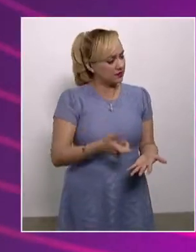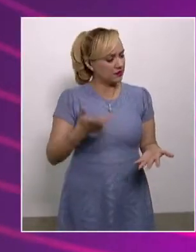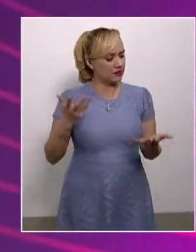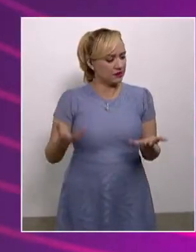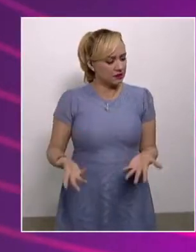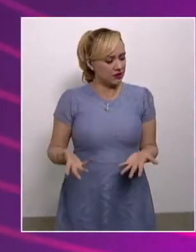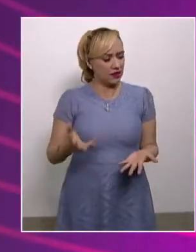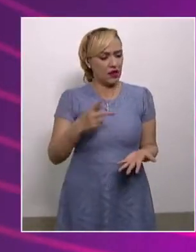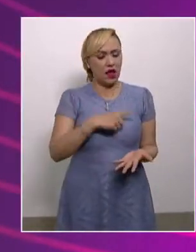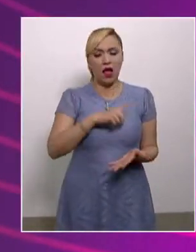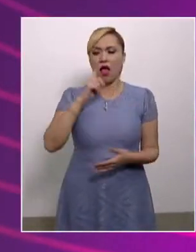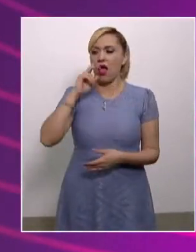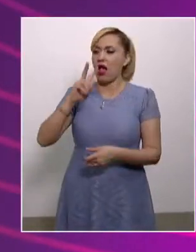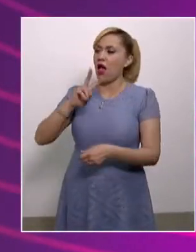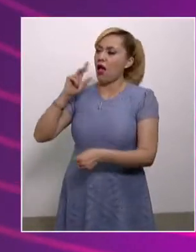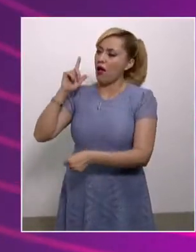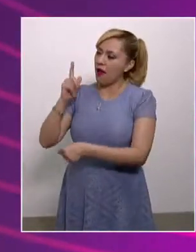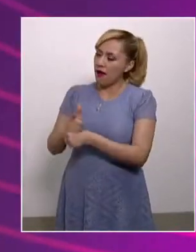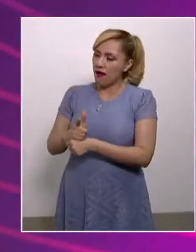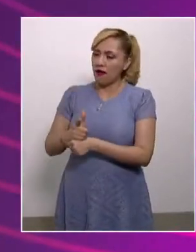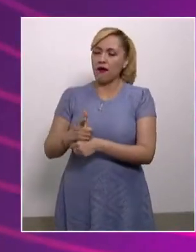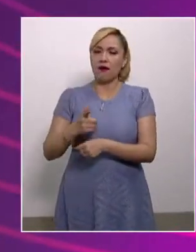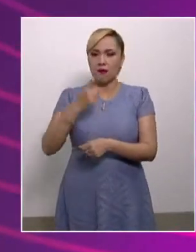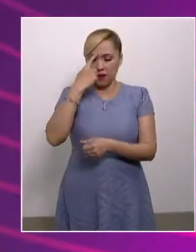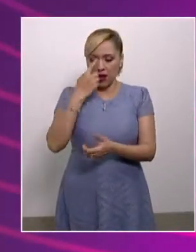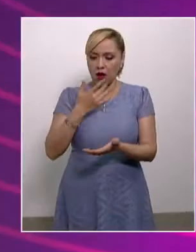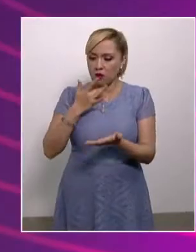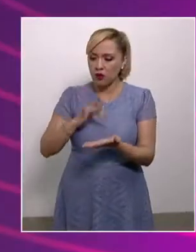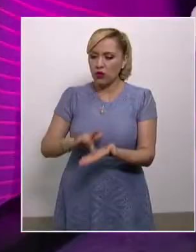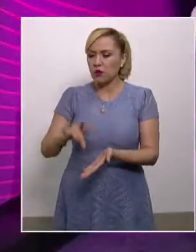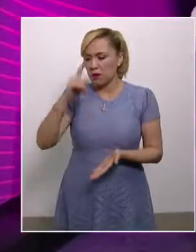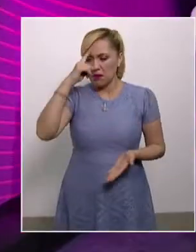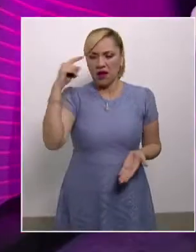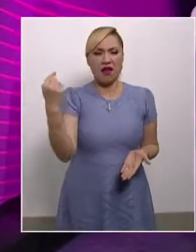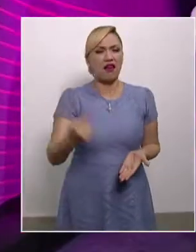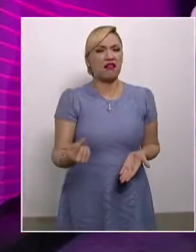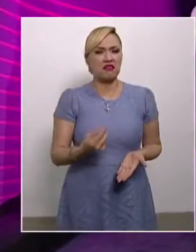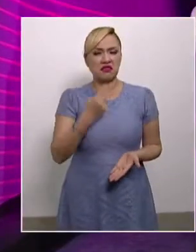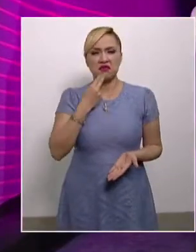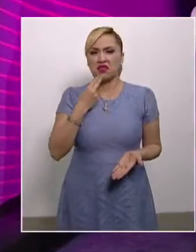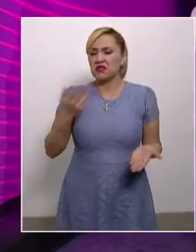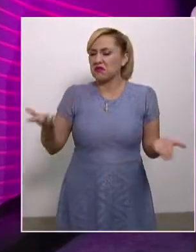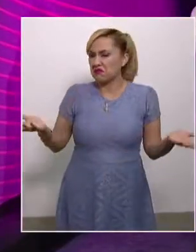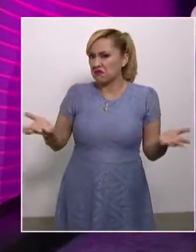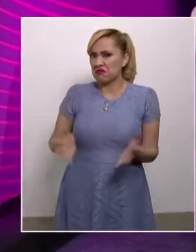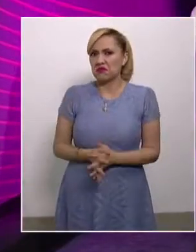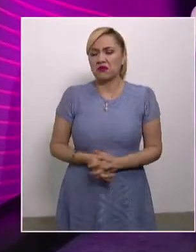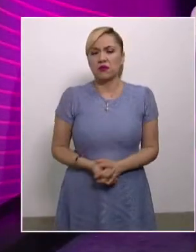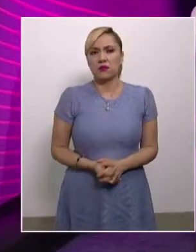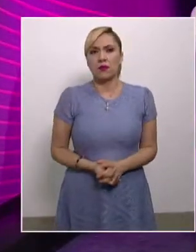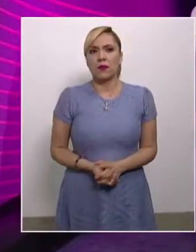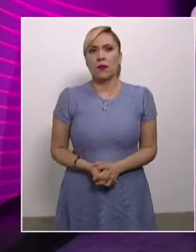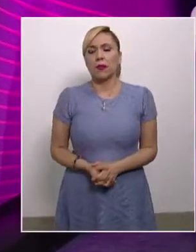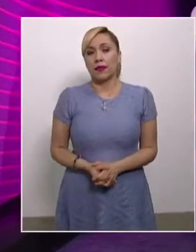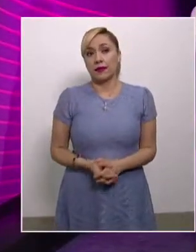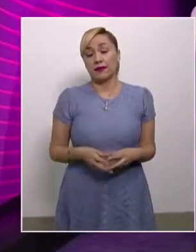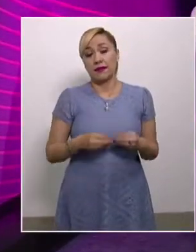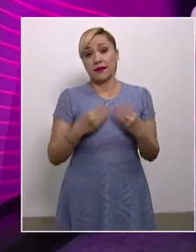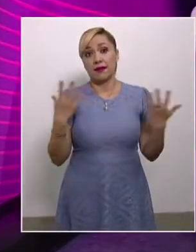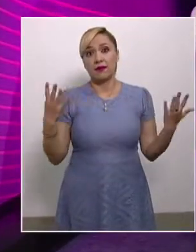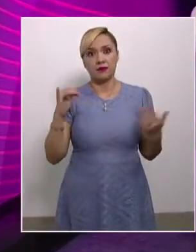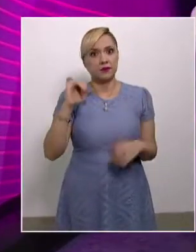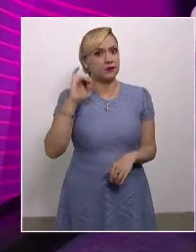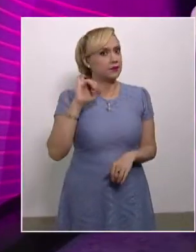donde haya sido fundamental este apoyo, o para qué nos sirve este apoyo psicosocial, claro. ¿no? es como bien